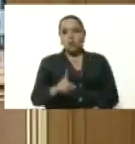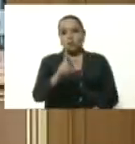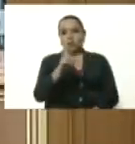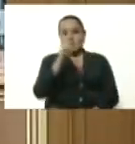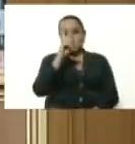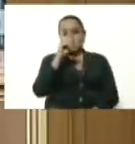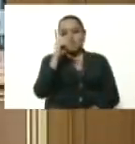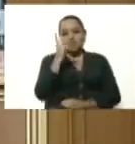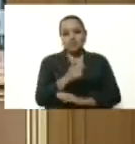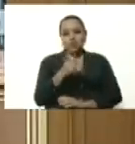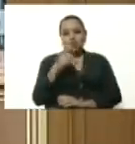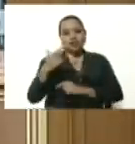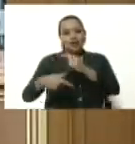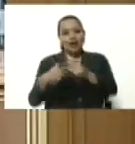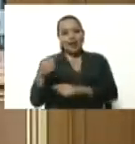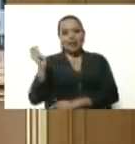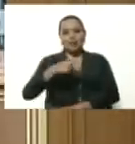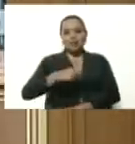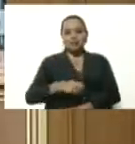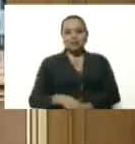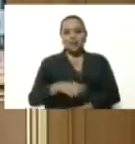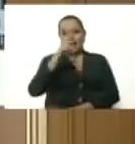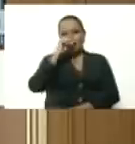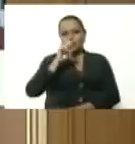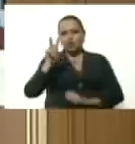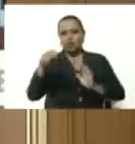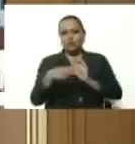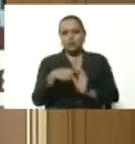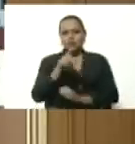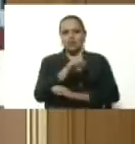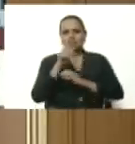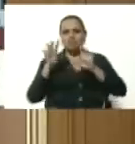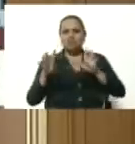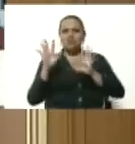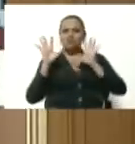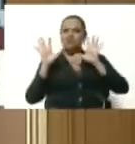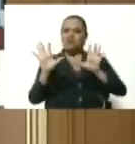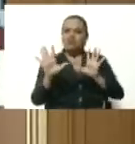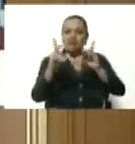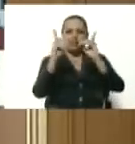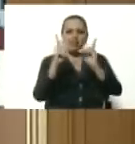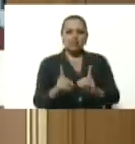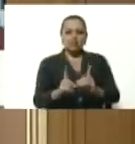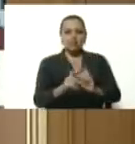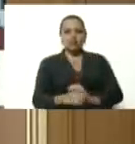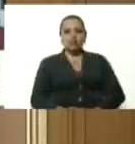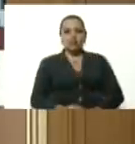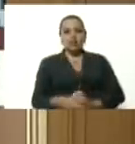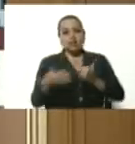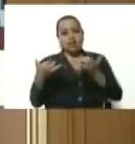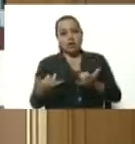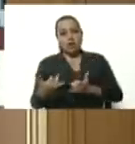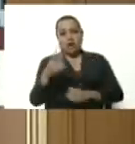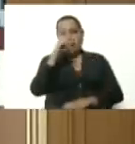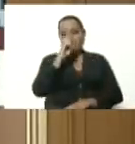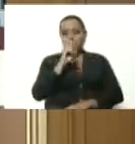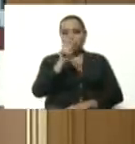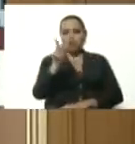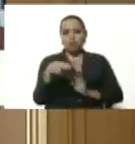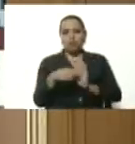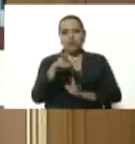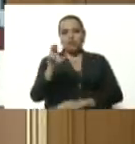mes. En el año 2019 fueron 10 decisiones de ese consejo, y ya en el año 2020